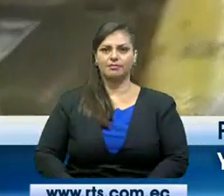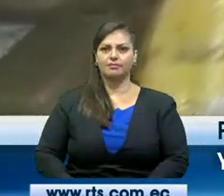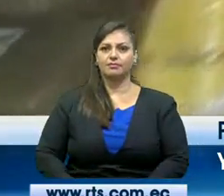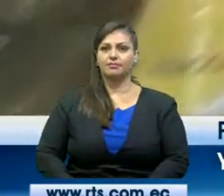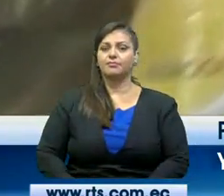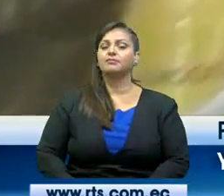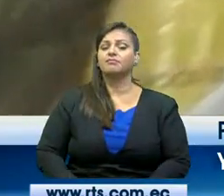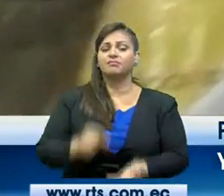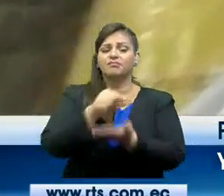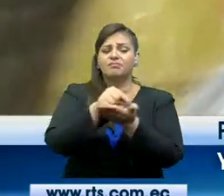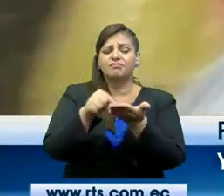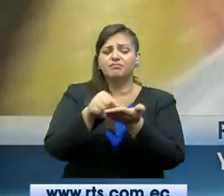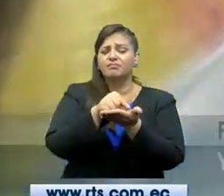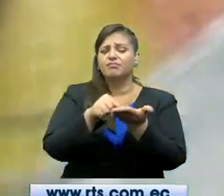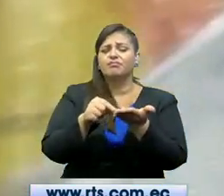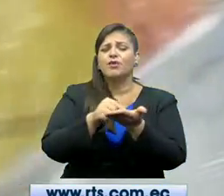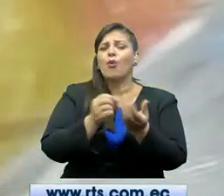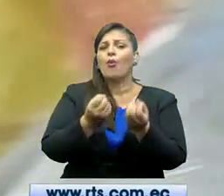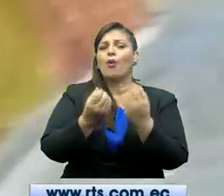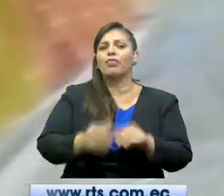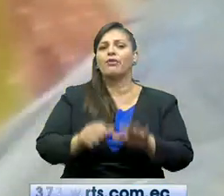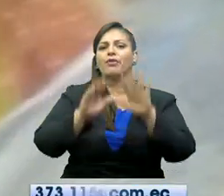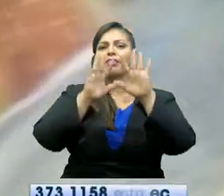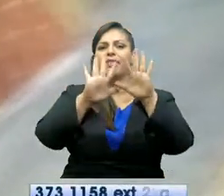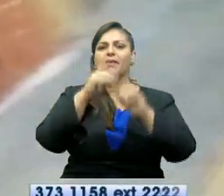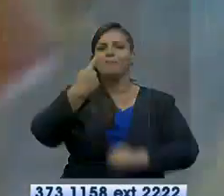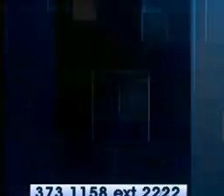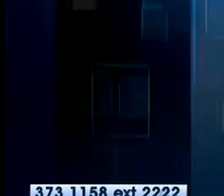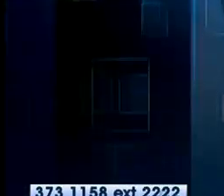dosis. En Quito, informó Iván Casamen.